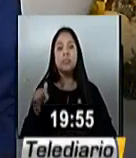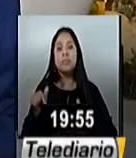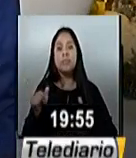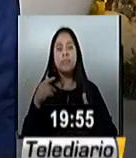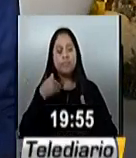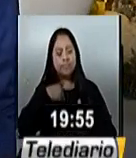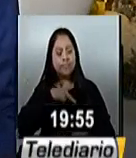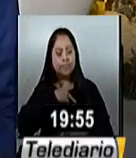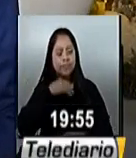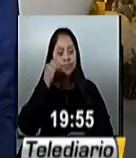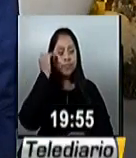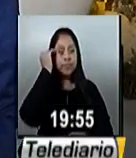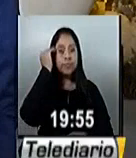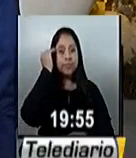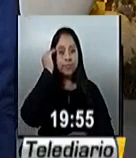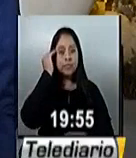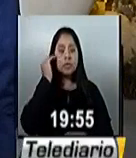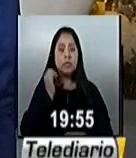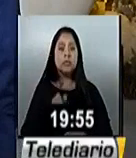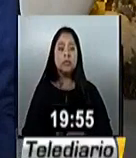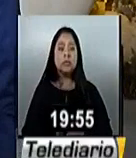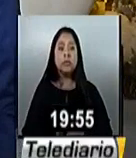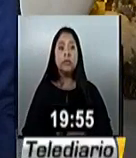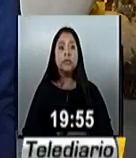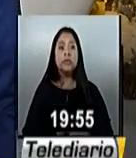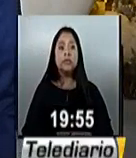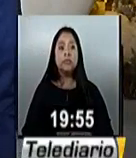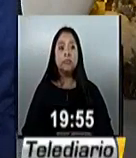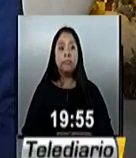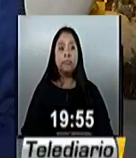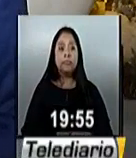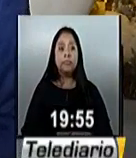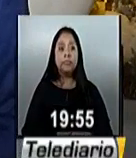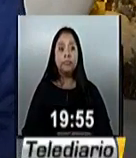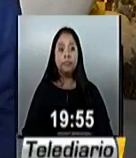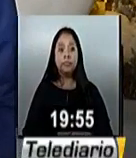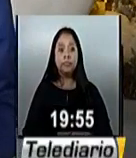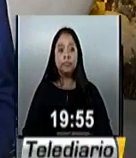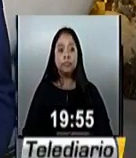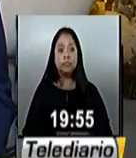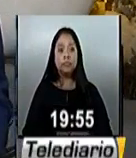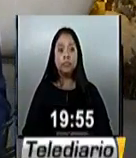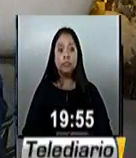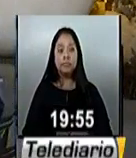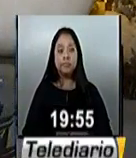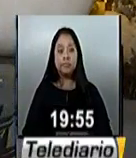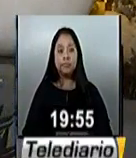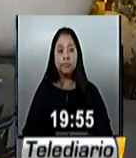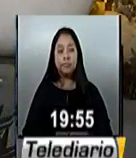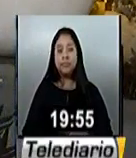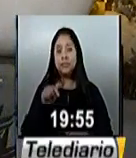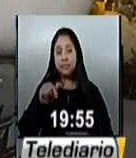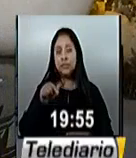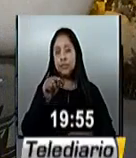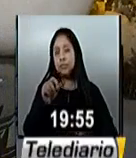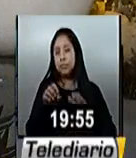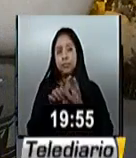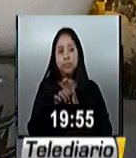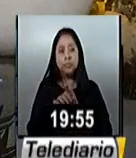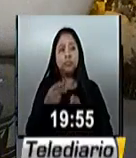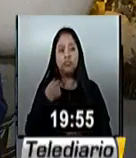convencidos de qué así atendiendo las